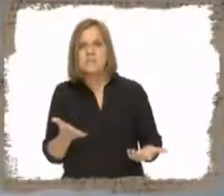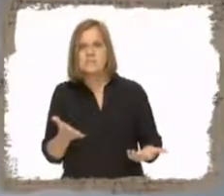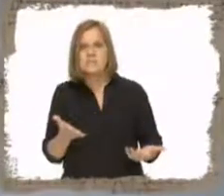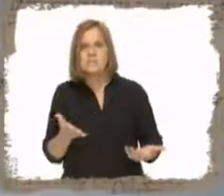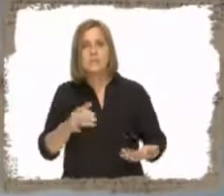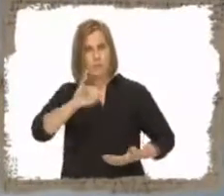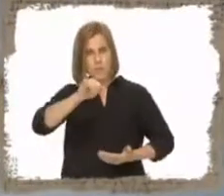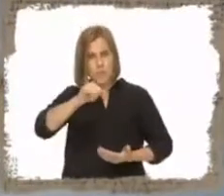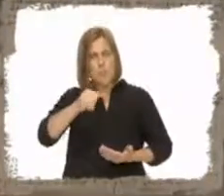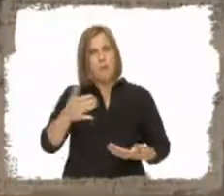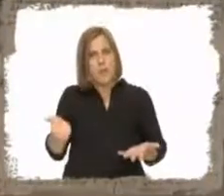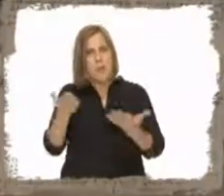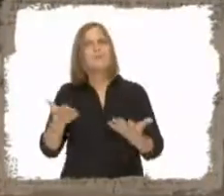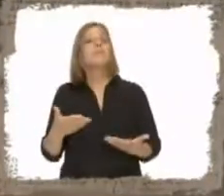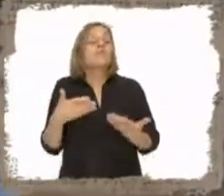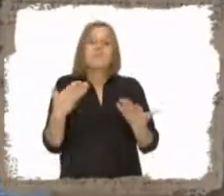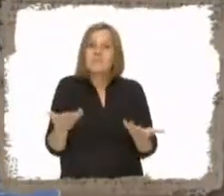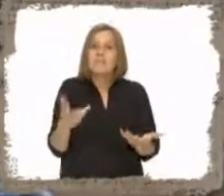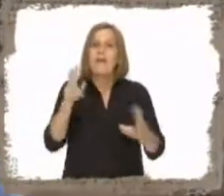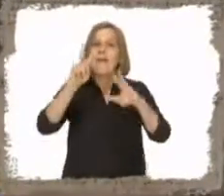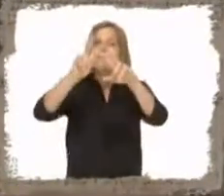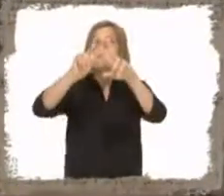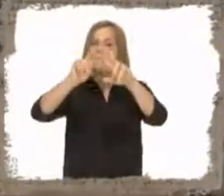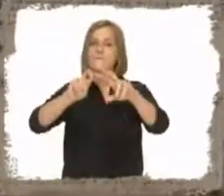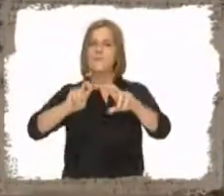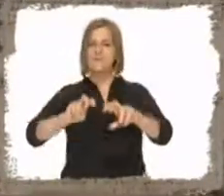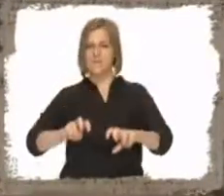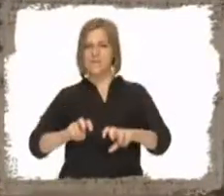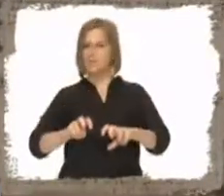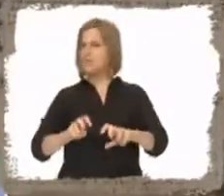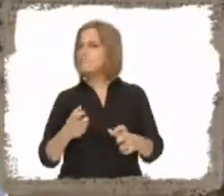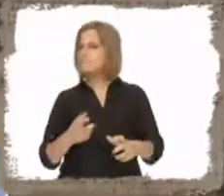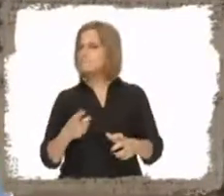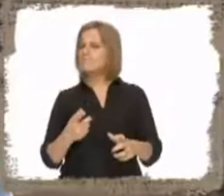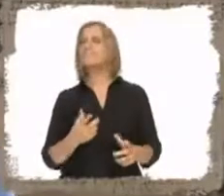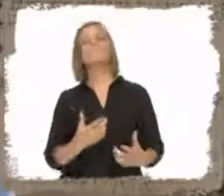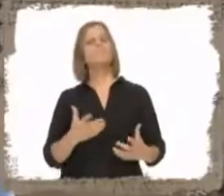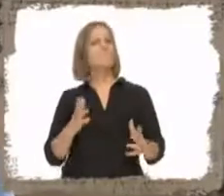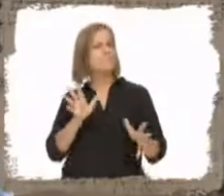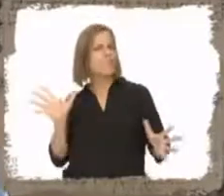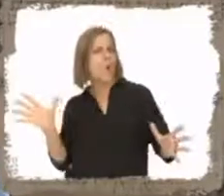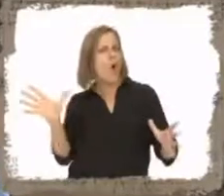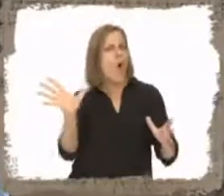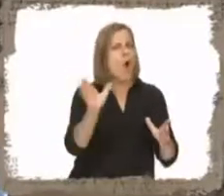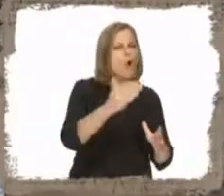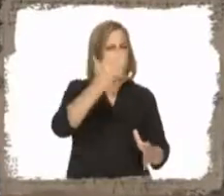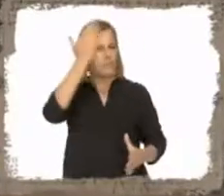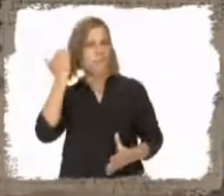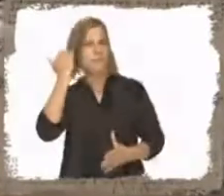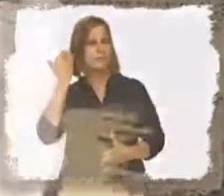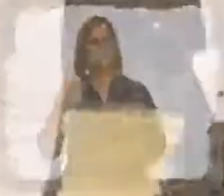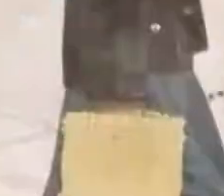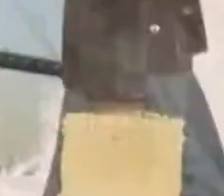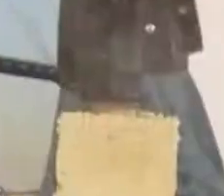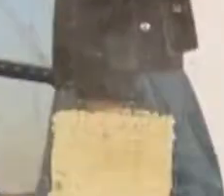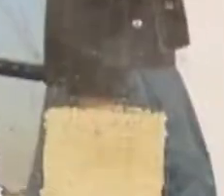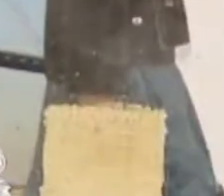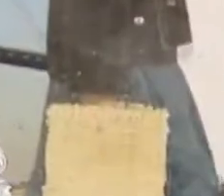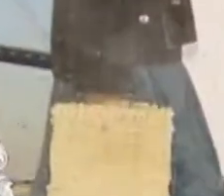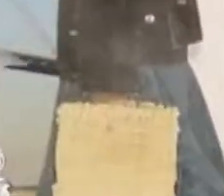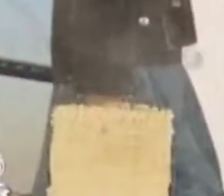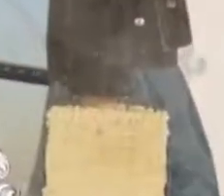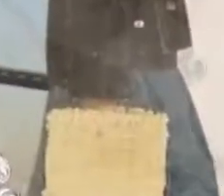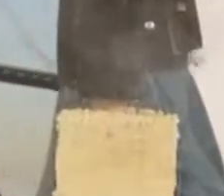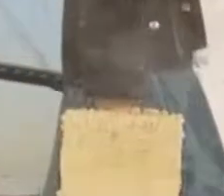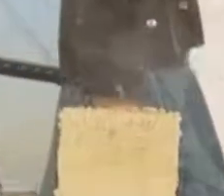Bueno, entonces esta es una investigación que hay que hacer al 100%.